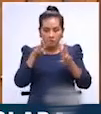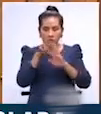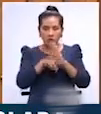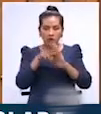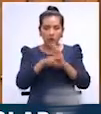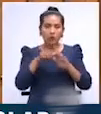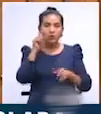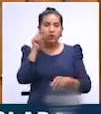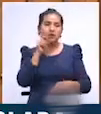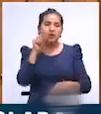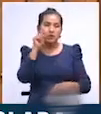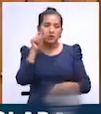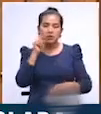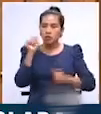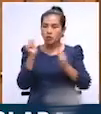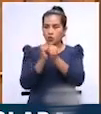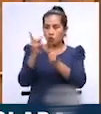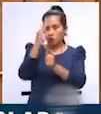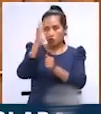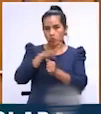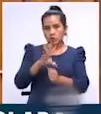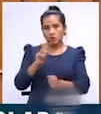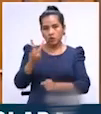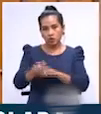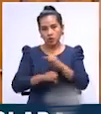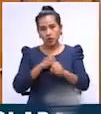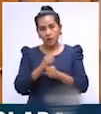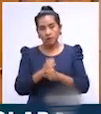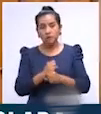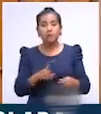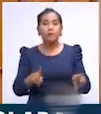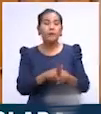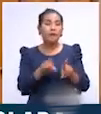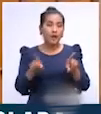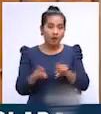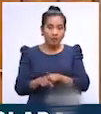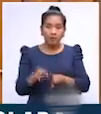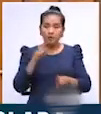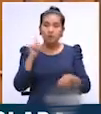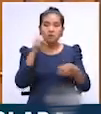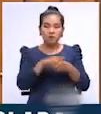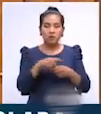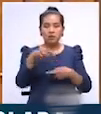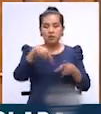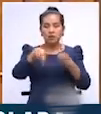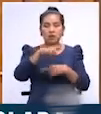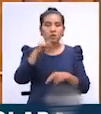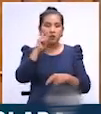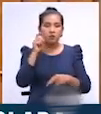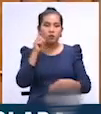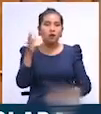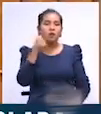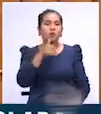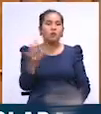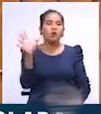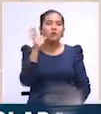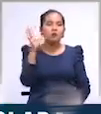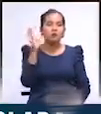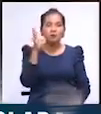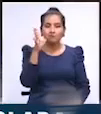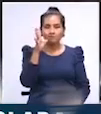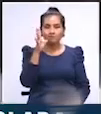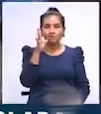sexuales con este señor de 62 años y también participa en estas relaciones sexuales la madre de esta